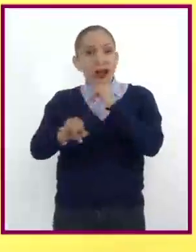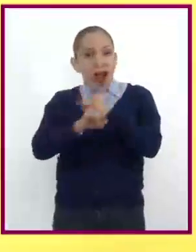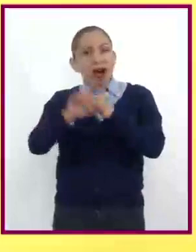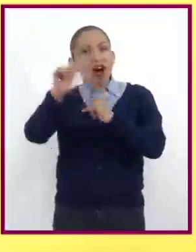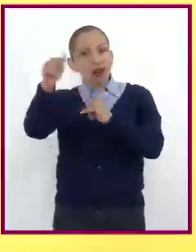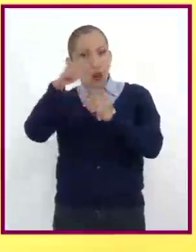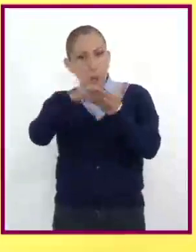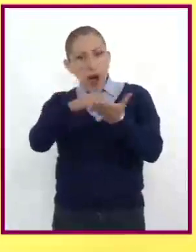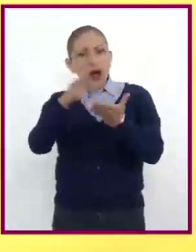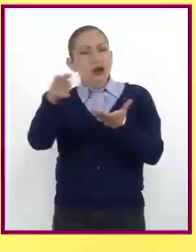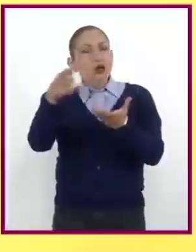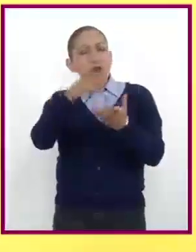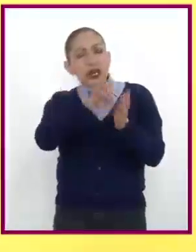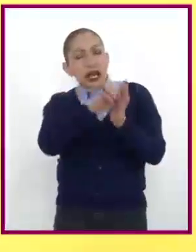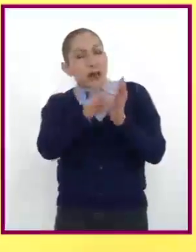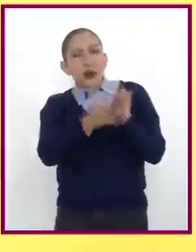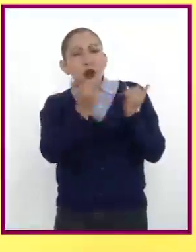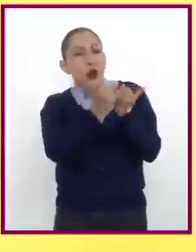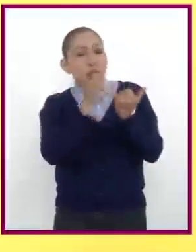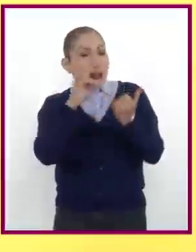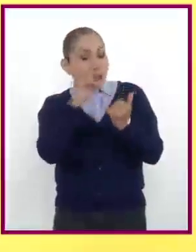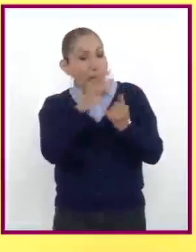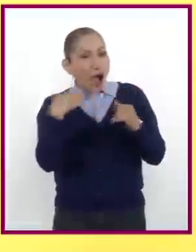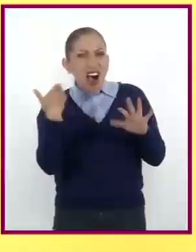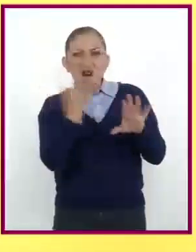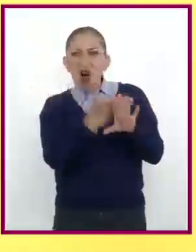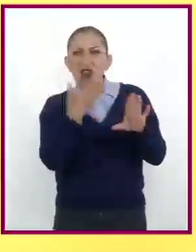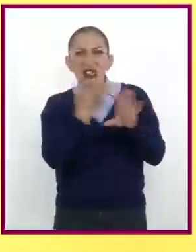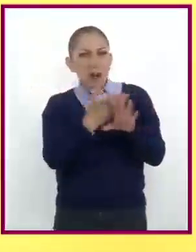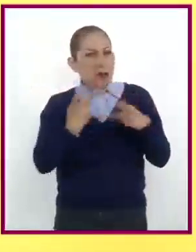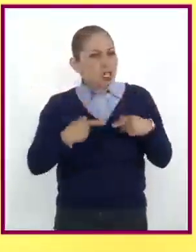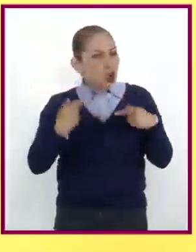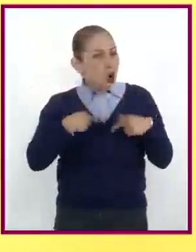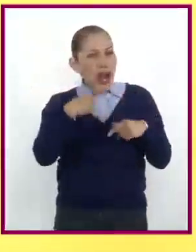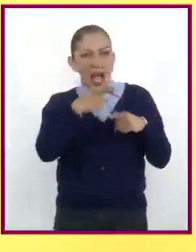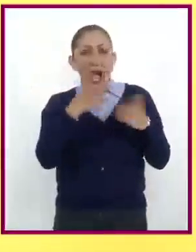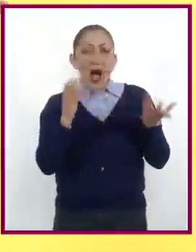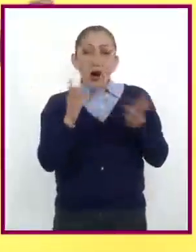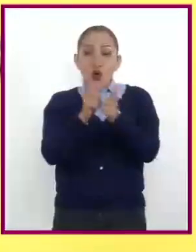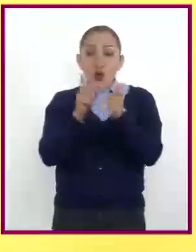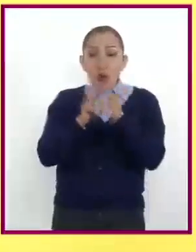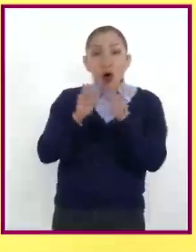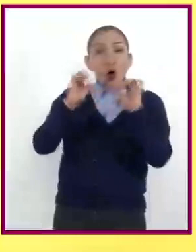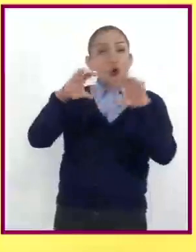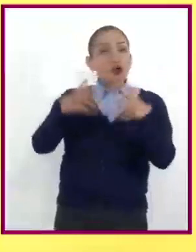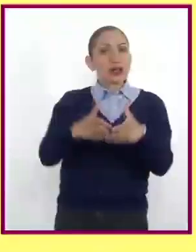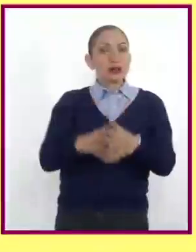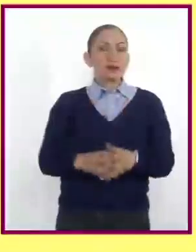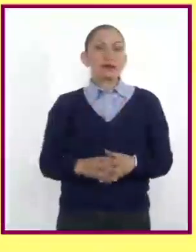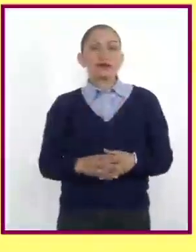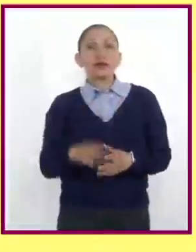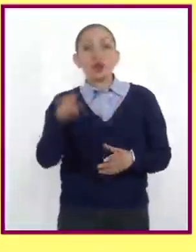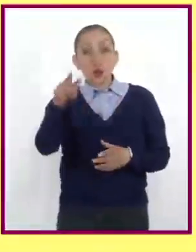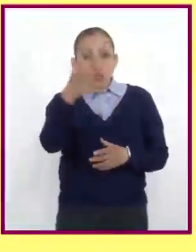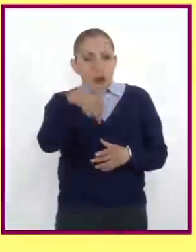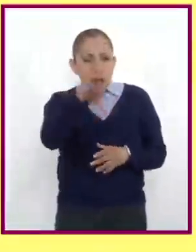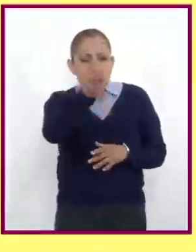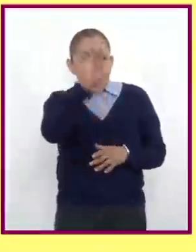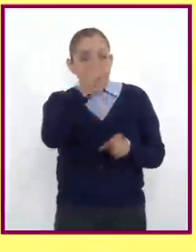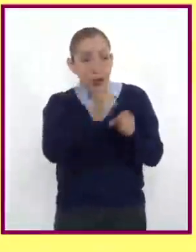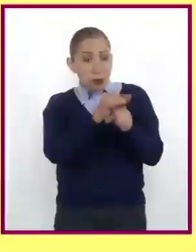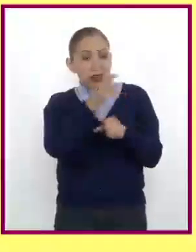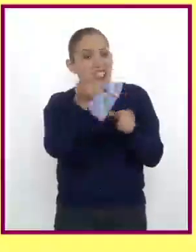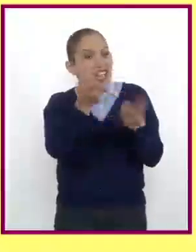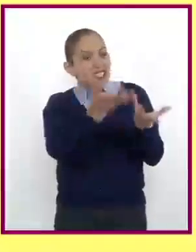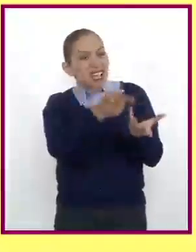otro medio algún caso donde se haya atentado contra la dignidad de alguna persona, grupo o comunidad. Buscan información acerca